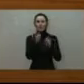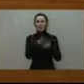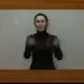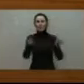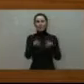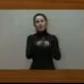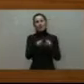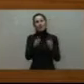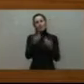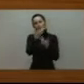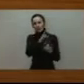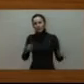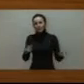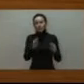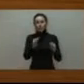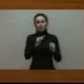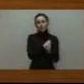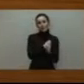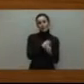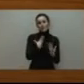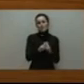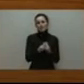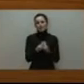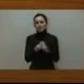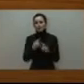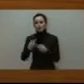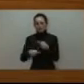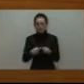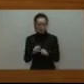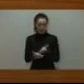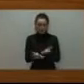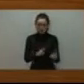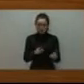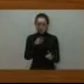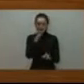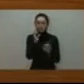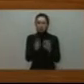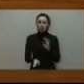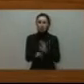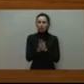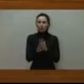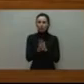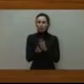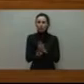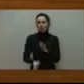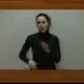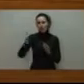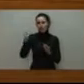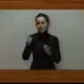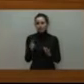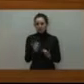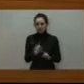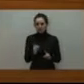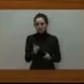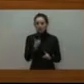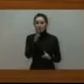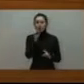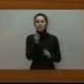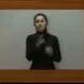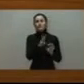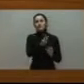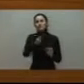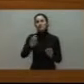ayude a la conciliación de la vida familiar y laboral, que también, y no solo porque así no continúa el atraco al bolsillo de las familias asturianas de 330 euros